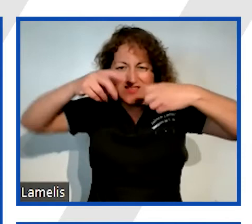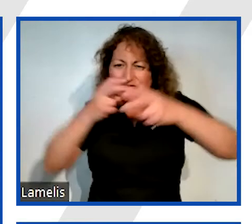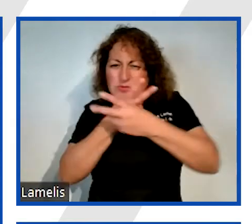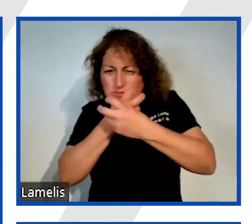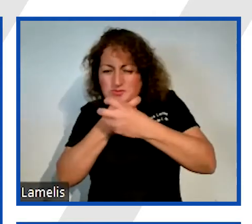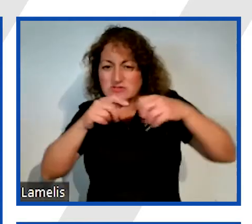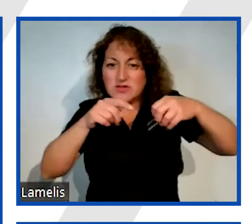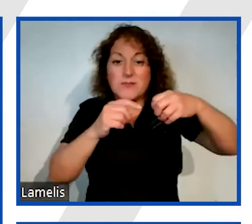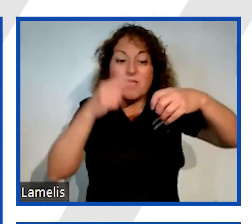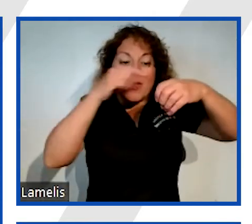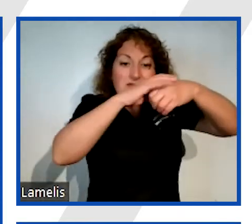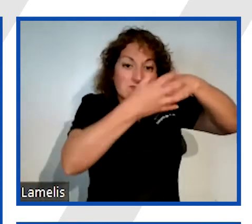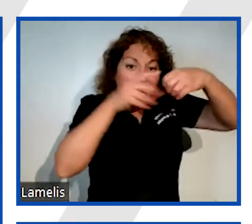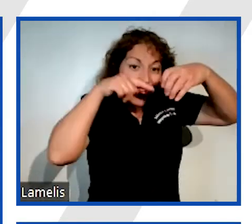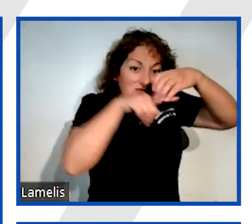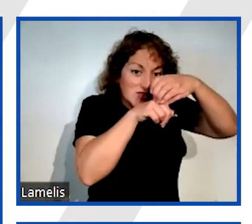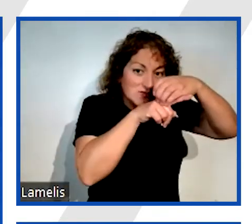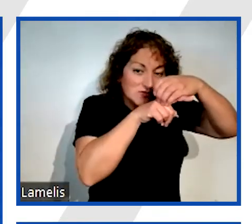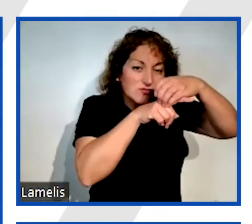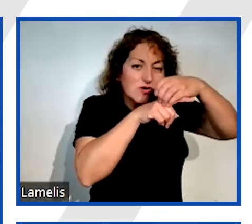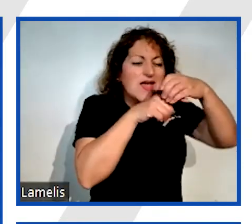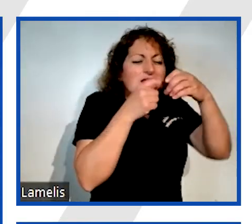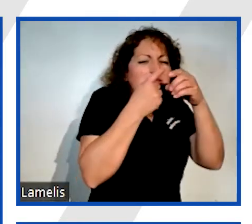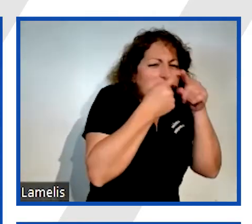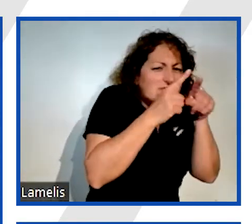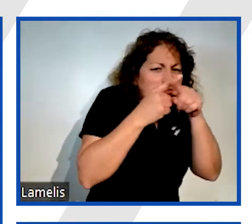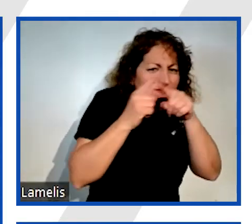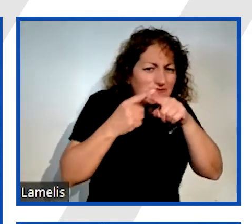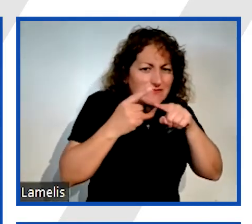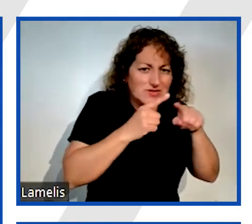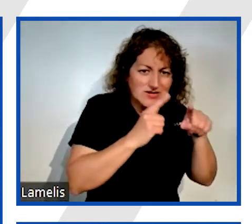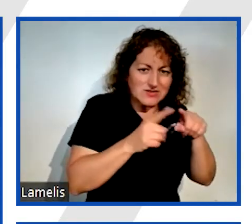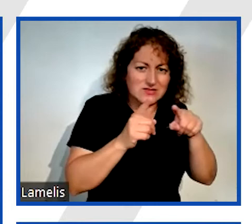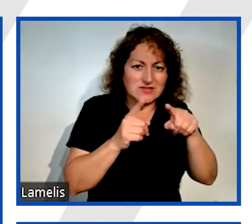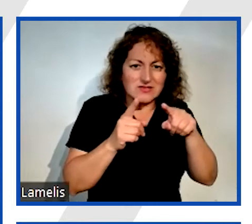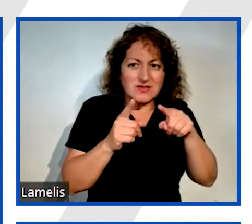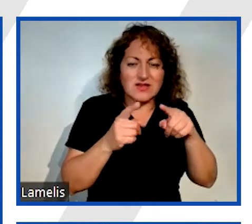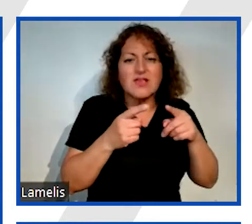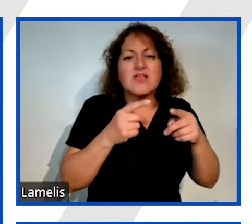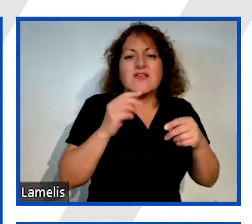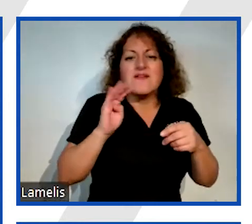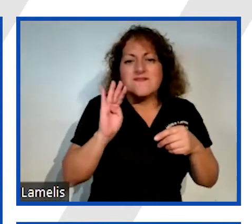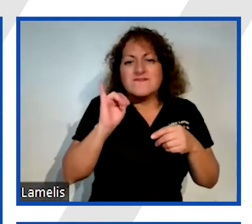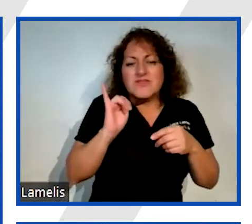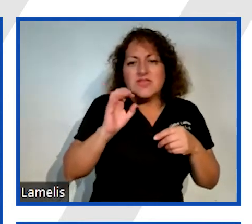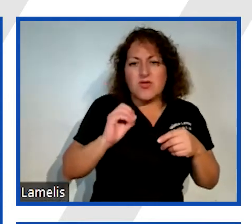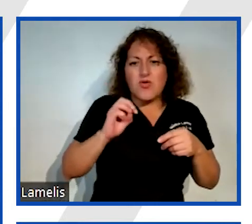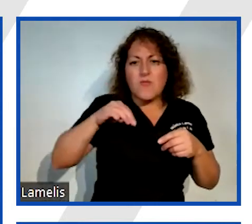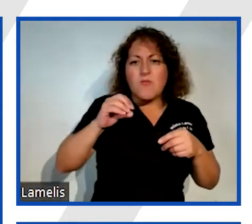que empezaron a meter diferentes diferentes otras biomoléculas acá adentro